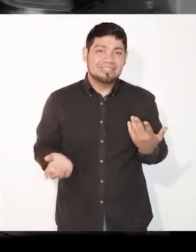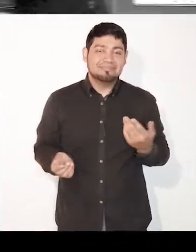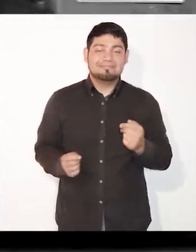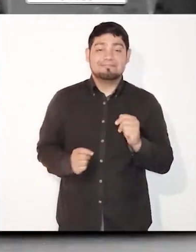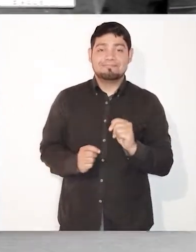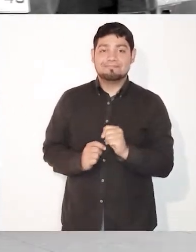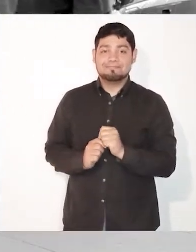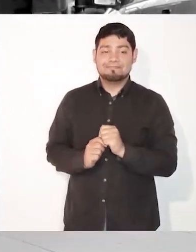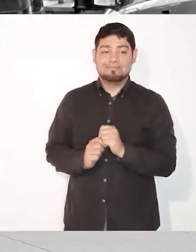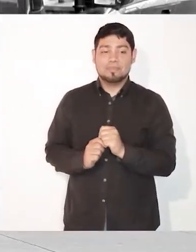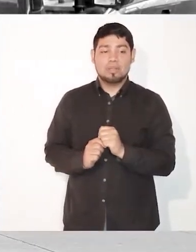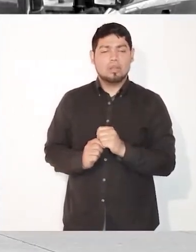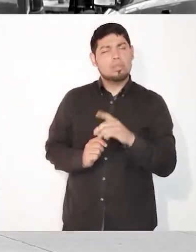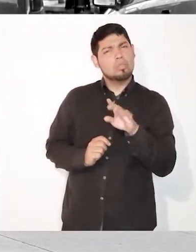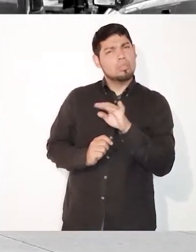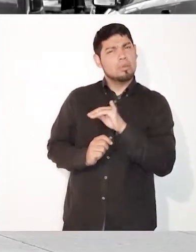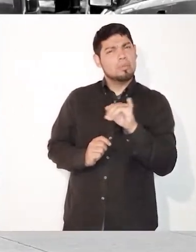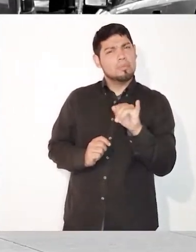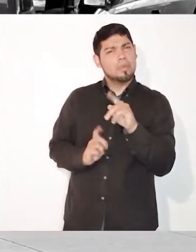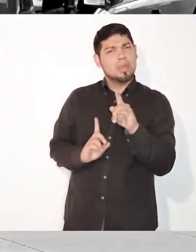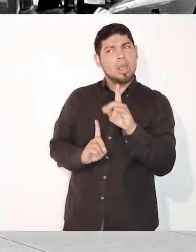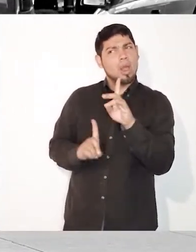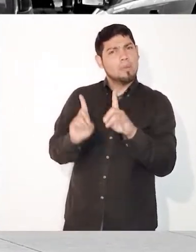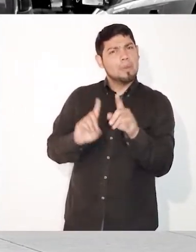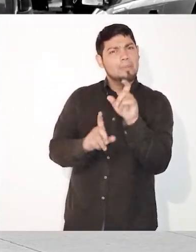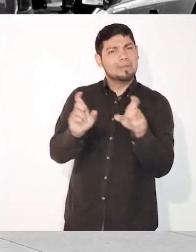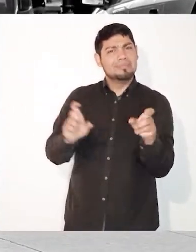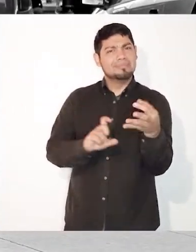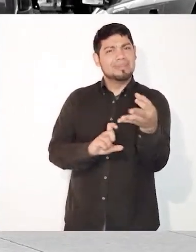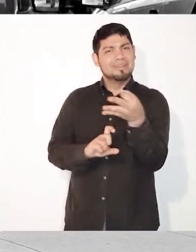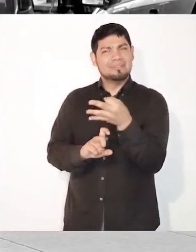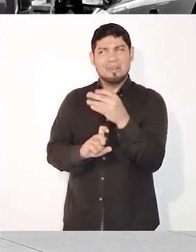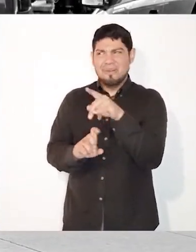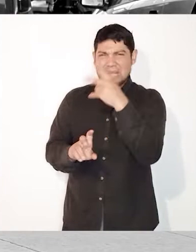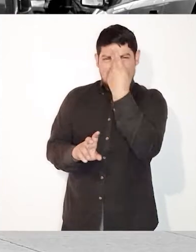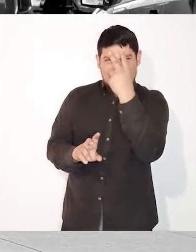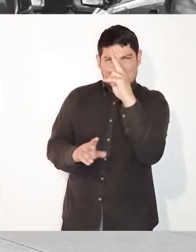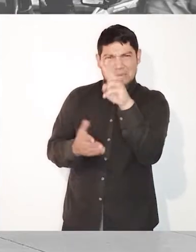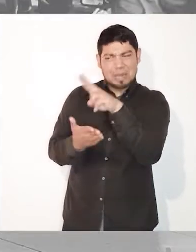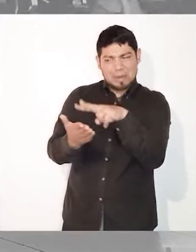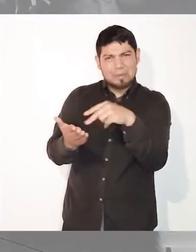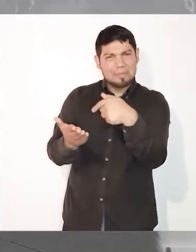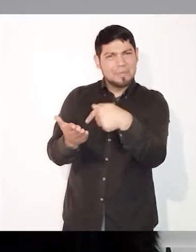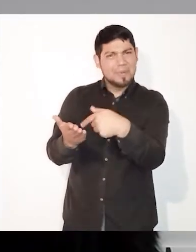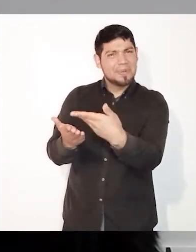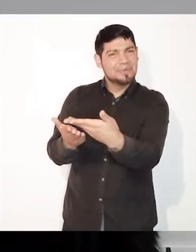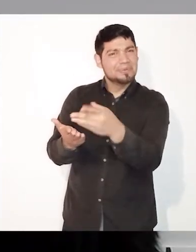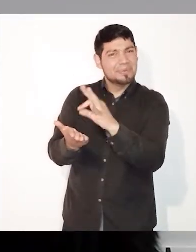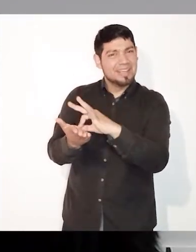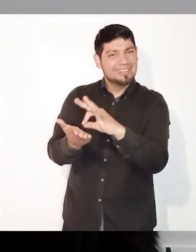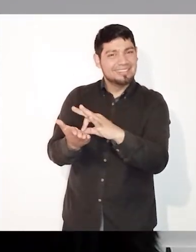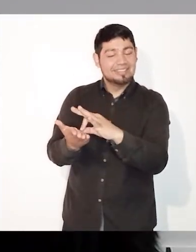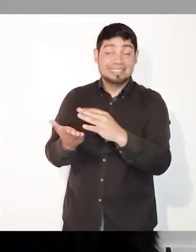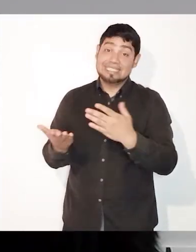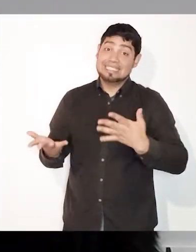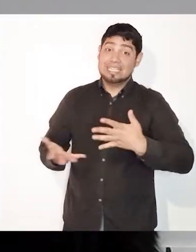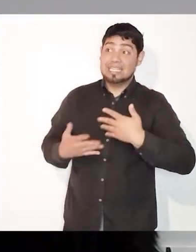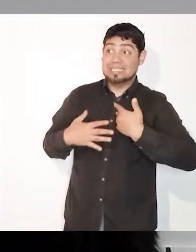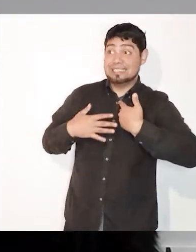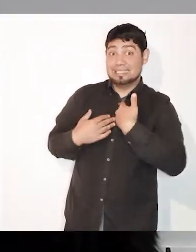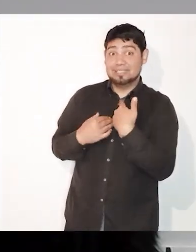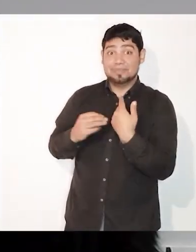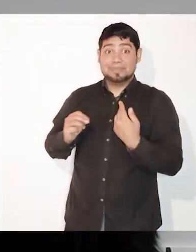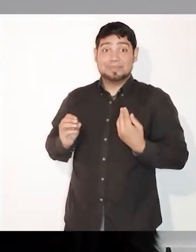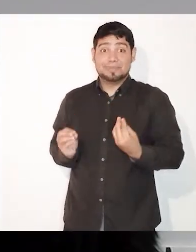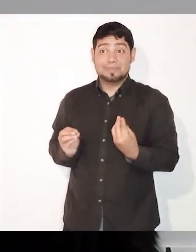Yo no sabía, escribía cuentos raros hasta que empezaron a decir, oye, que eso, demasiado seguido que mis cuentos eran raros. Pero en realidad los personajes que yo tomo son los personajes